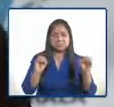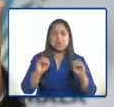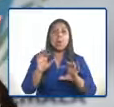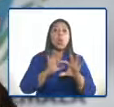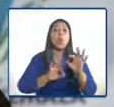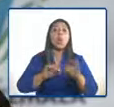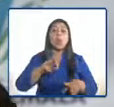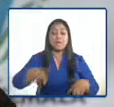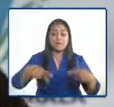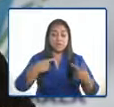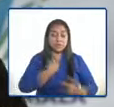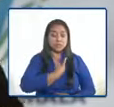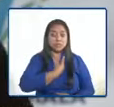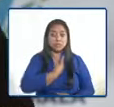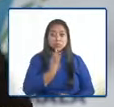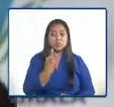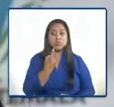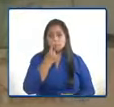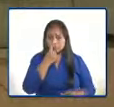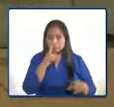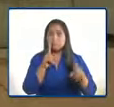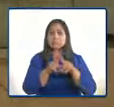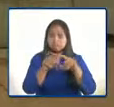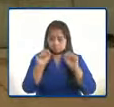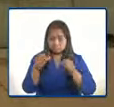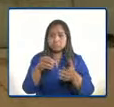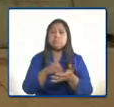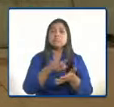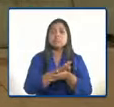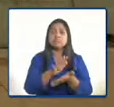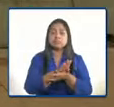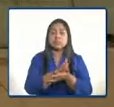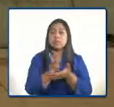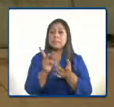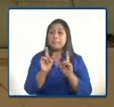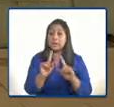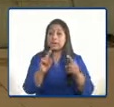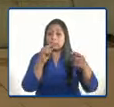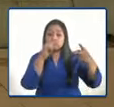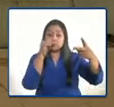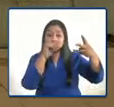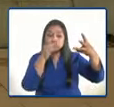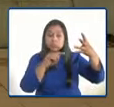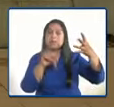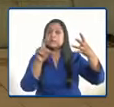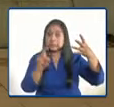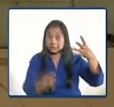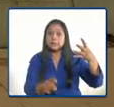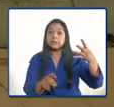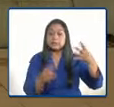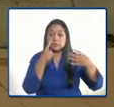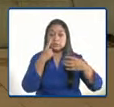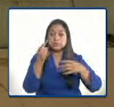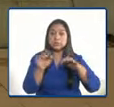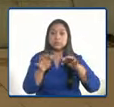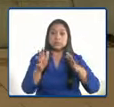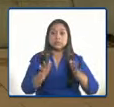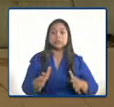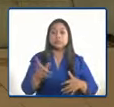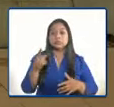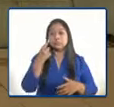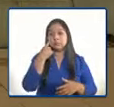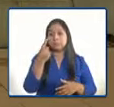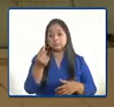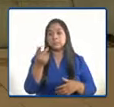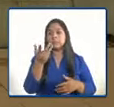viven solos. También pueden aplicar siempre y cuando llenen los requisitos que la Secretaría les va a pedir, y de esta manera